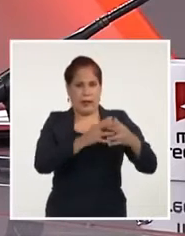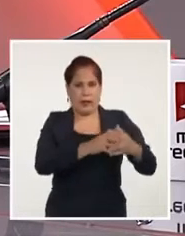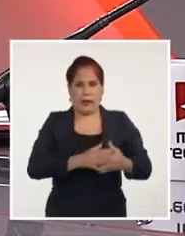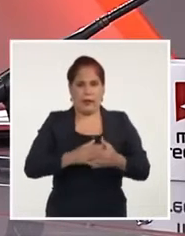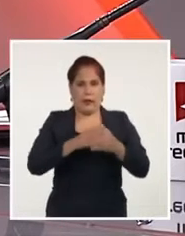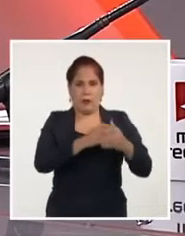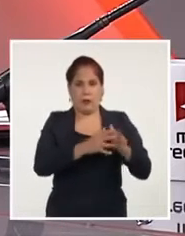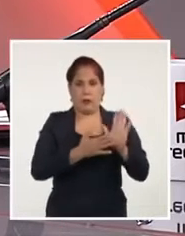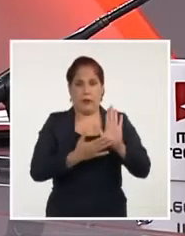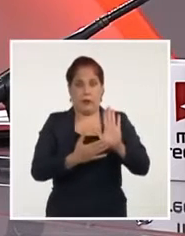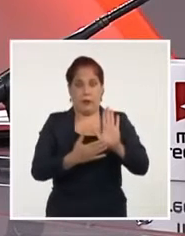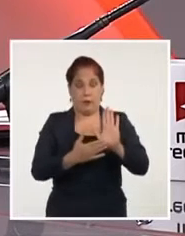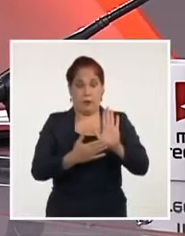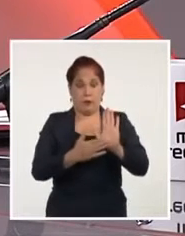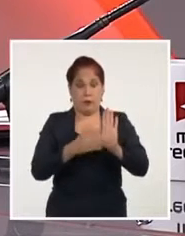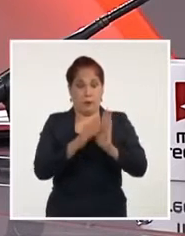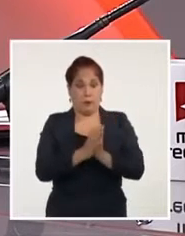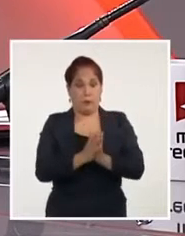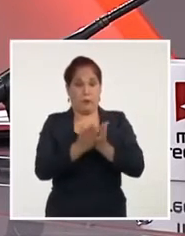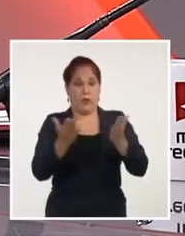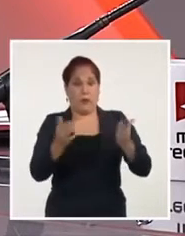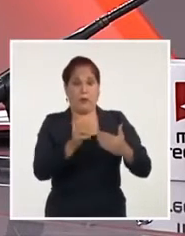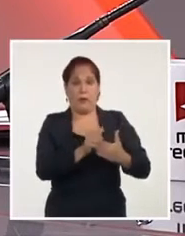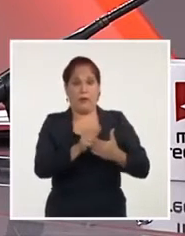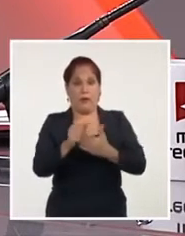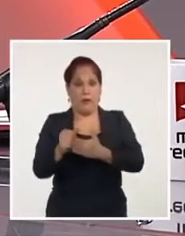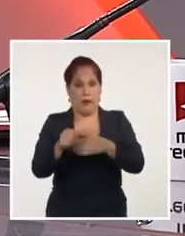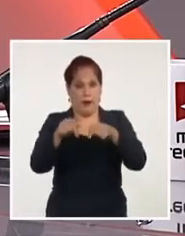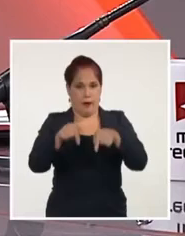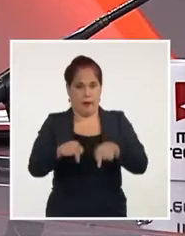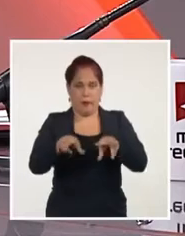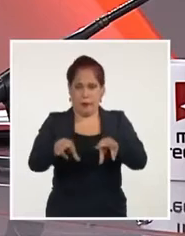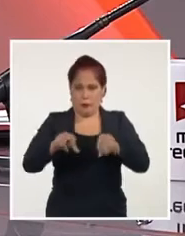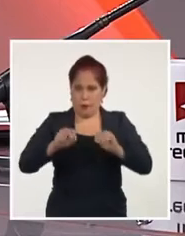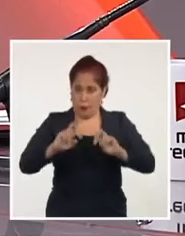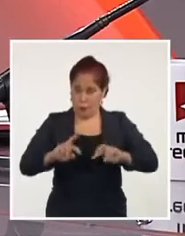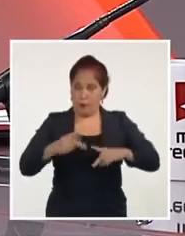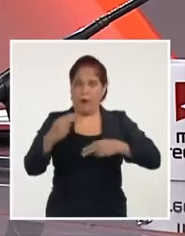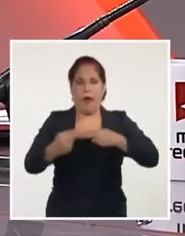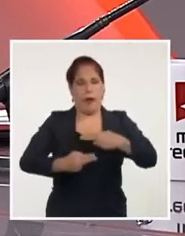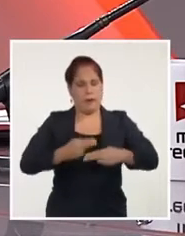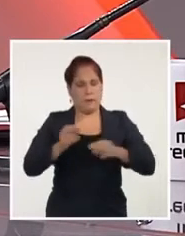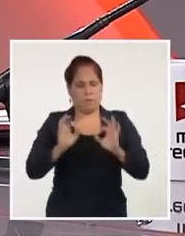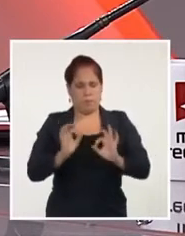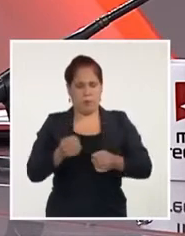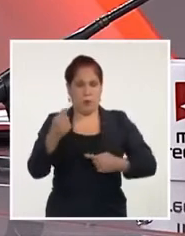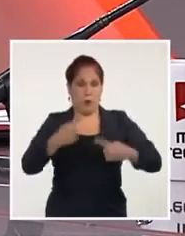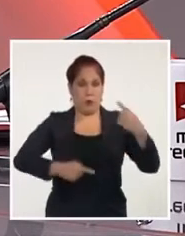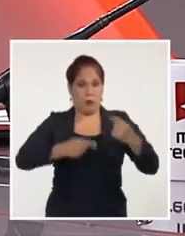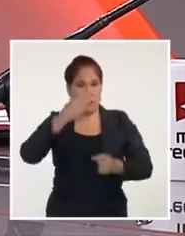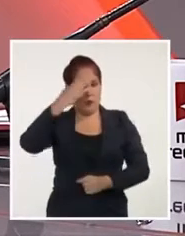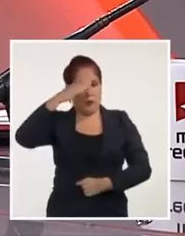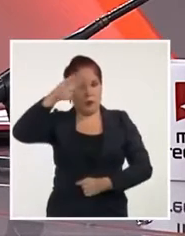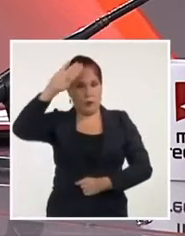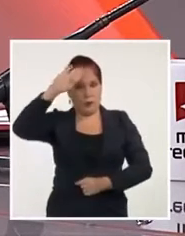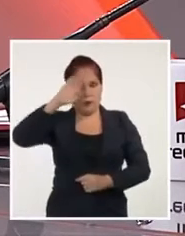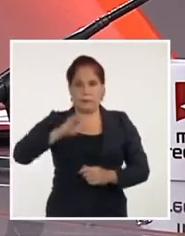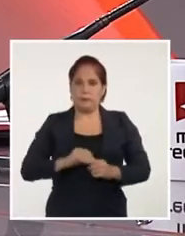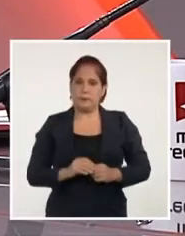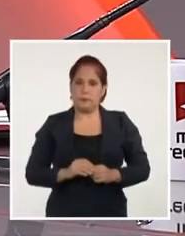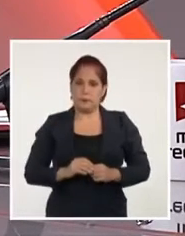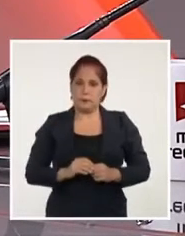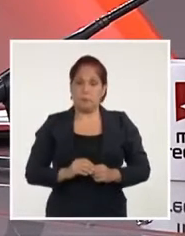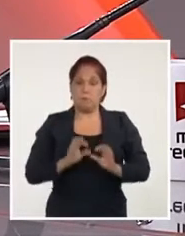en los últimos tiempos en diversas partes del mundo y que ahora se intenta pues ejecutar contra Cuba. Por cierto que entre